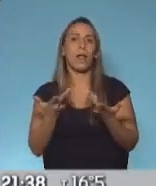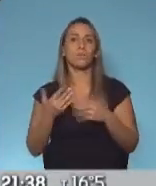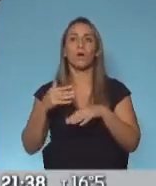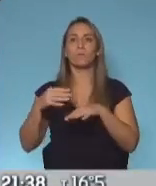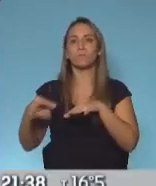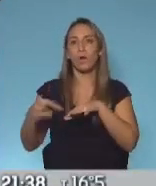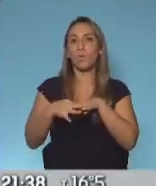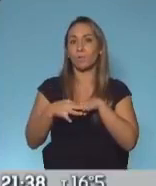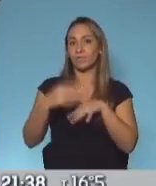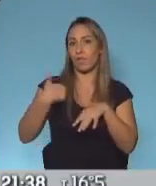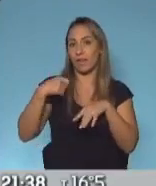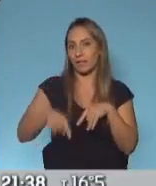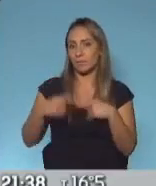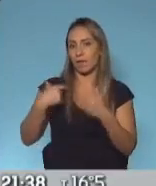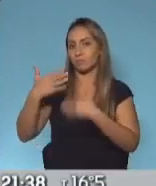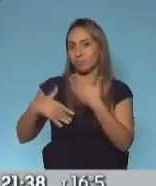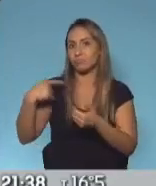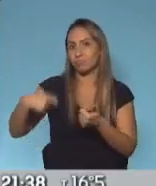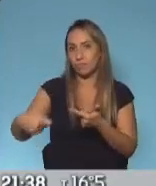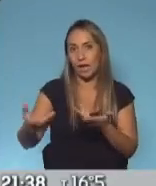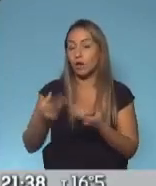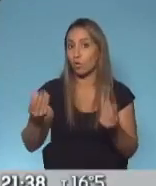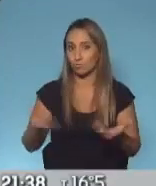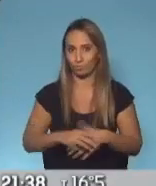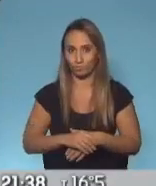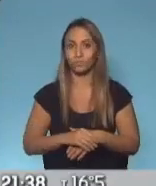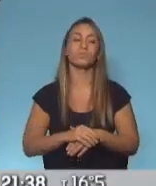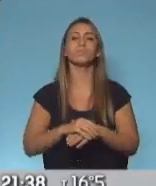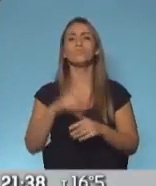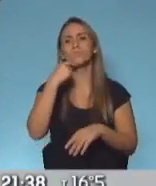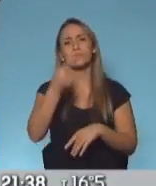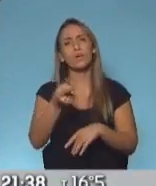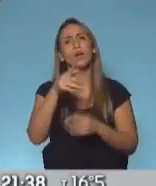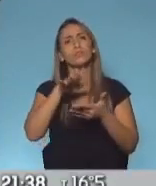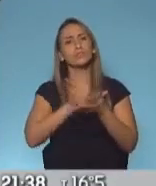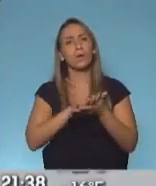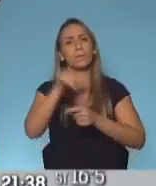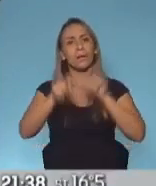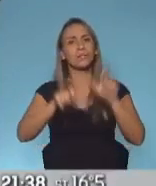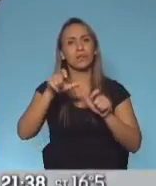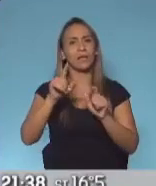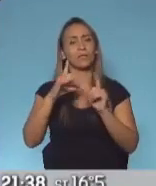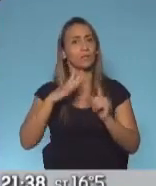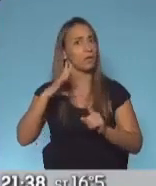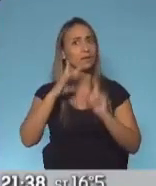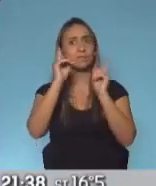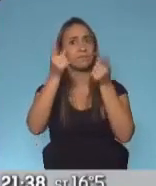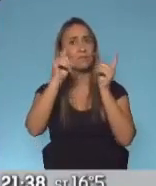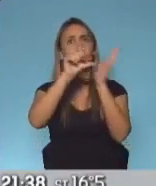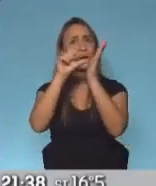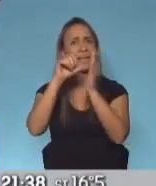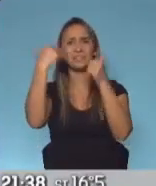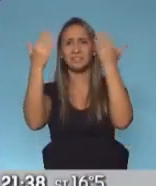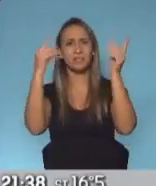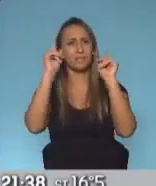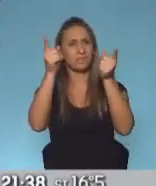Diputado Massa, ¿va a haber novedades con respecto a las personas que están varadas en algún punto del interior del país para que puedan viajar? Bueno, en las